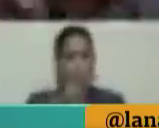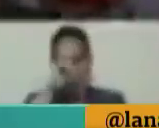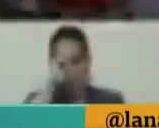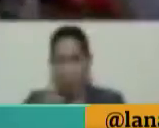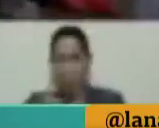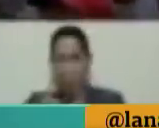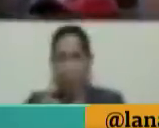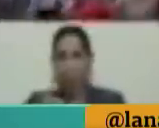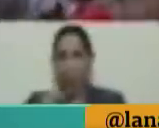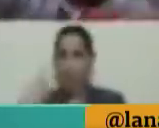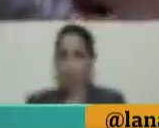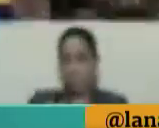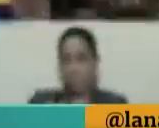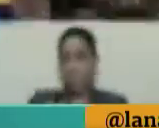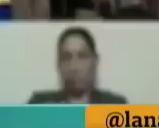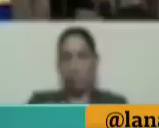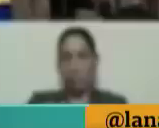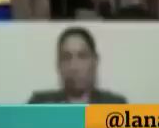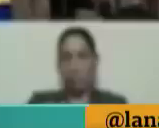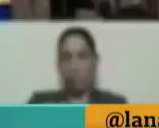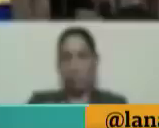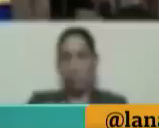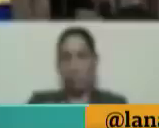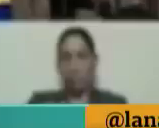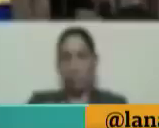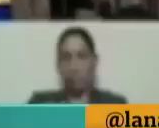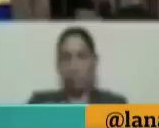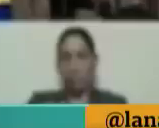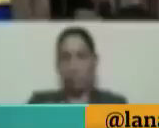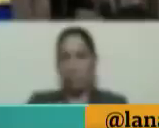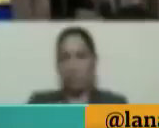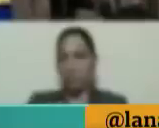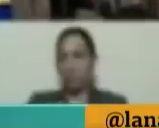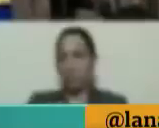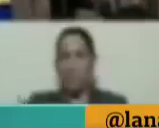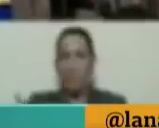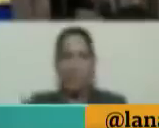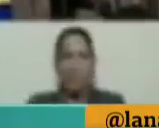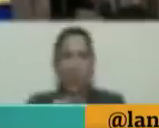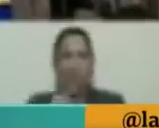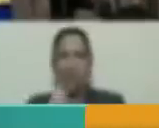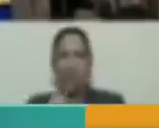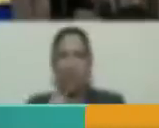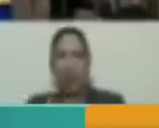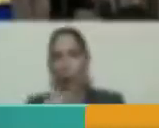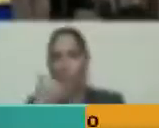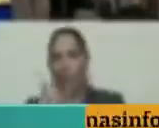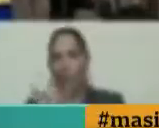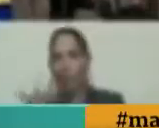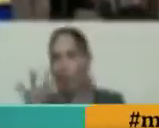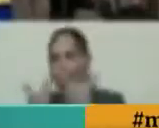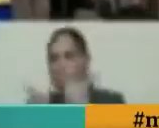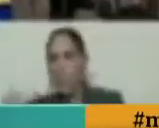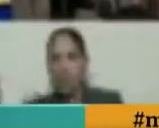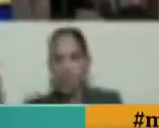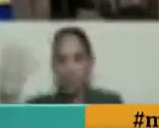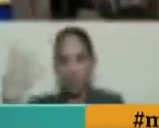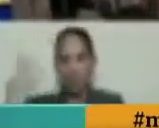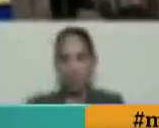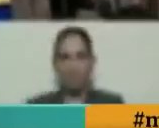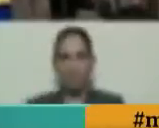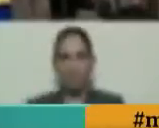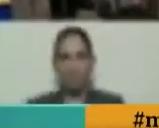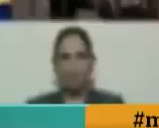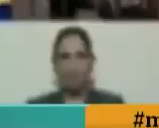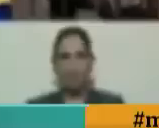oposición y chavismo, que finalmente fracasó y le sirvió al gobierno de Maduro para avanzar sobre la oposición. Bien, entonces,